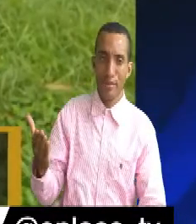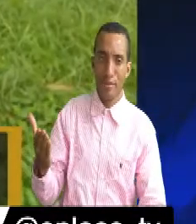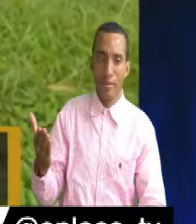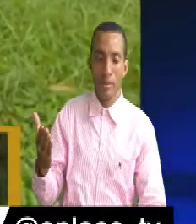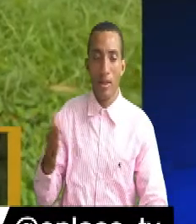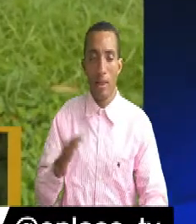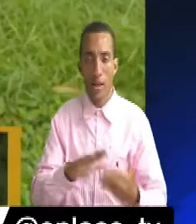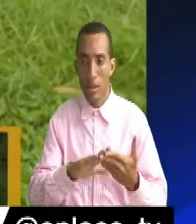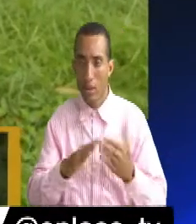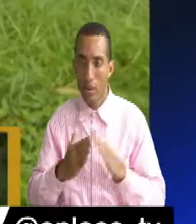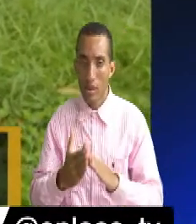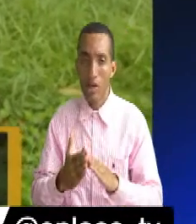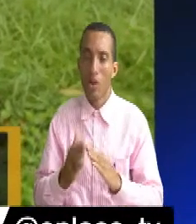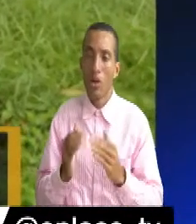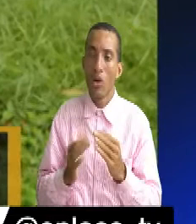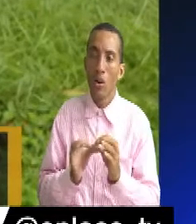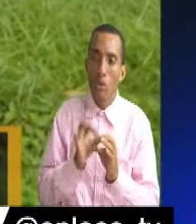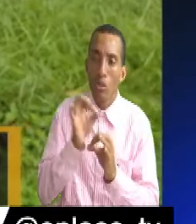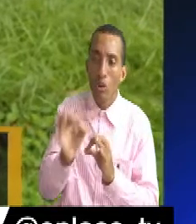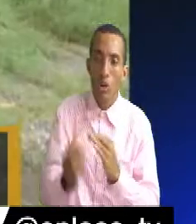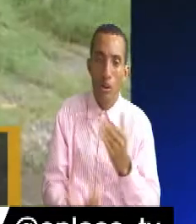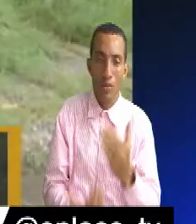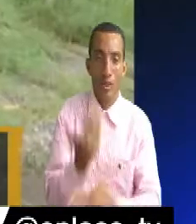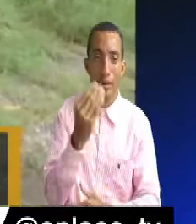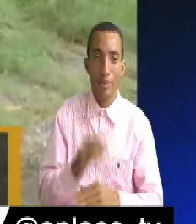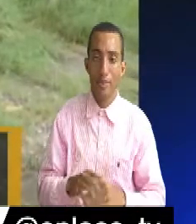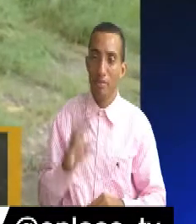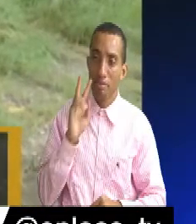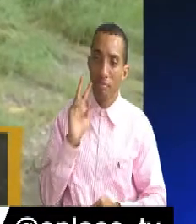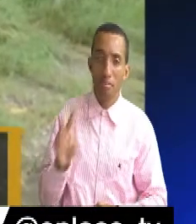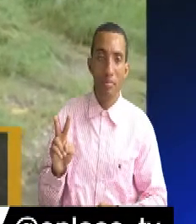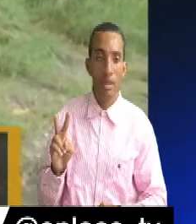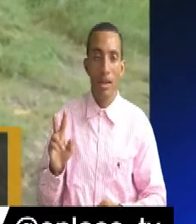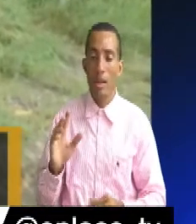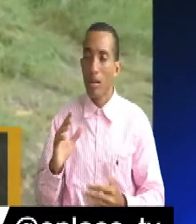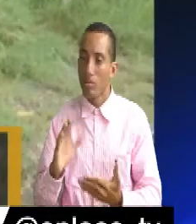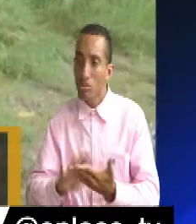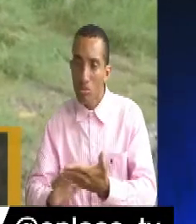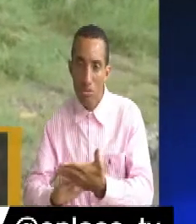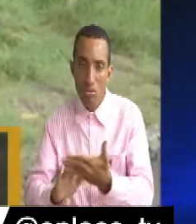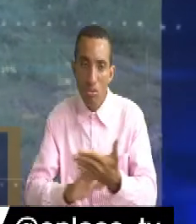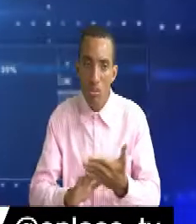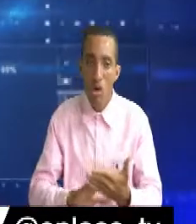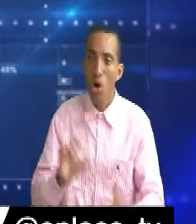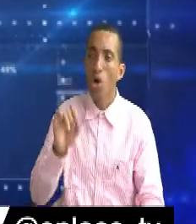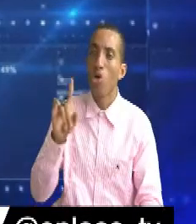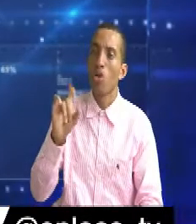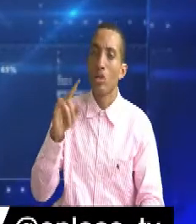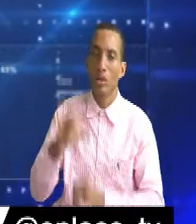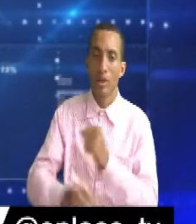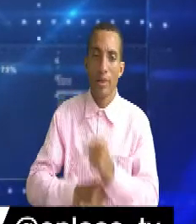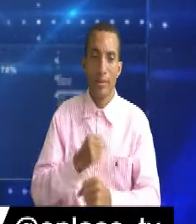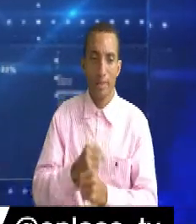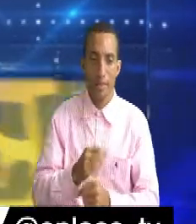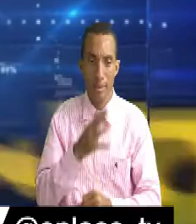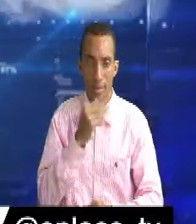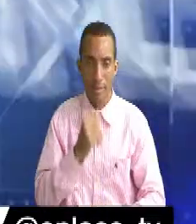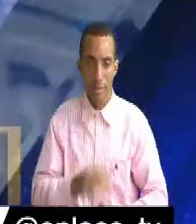Nuevo. Según nuestro reportero ciudadano, a este parque no le hacen intervención hace más de 11 años.